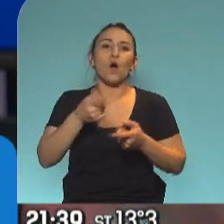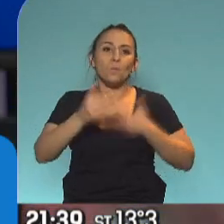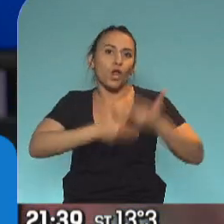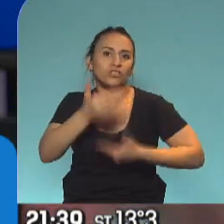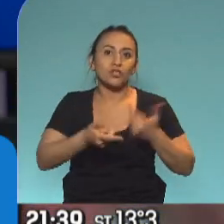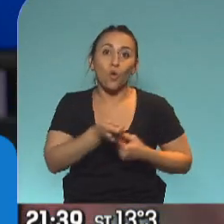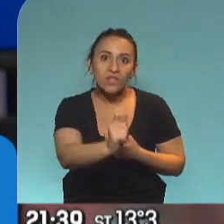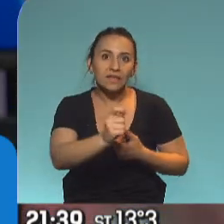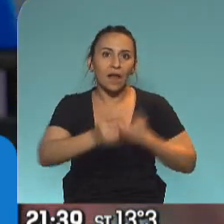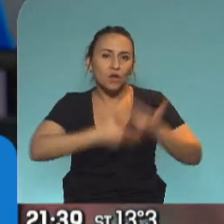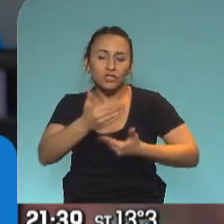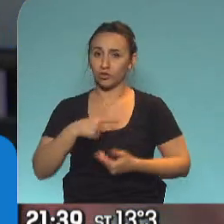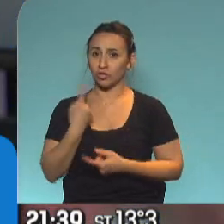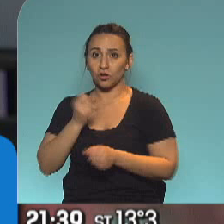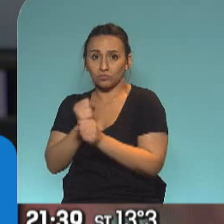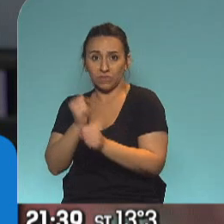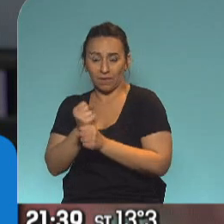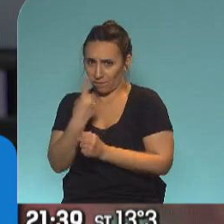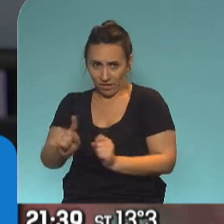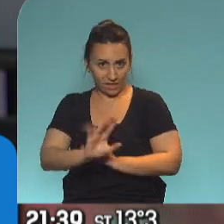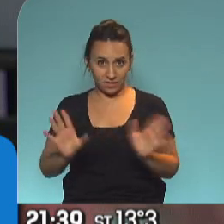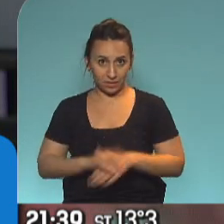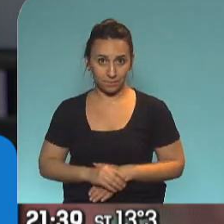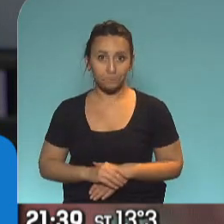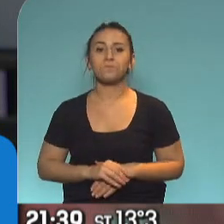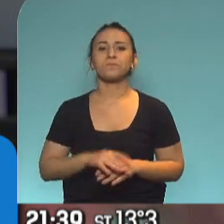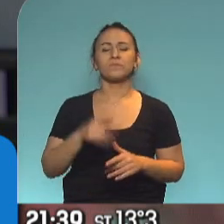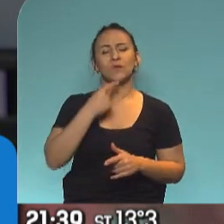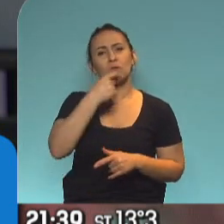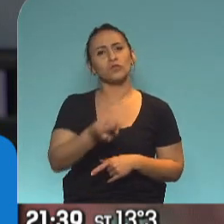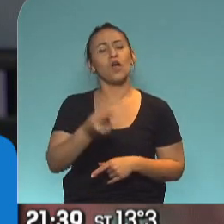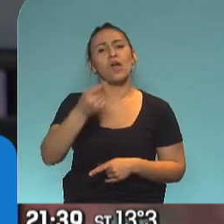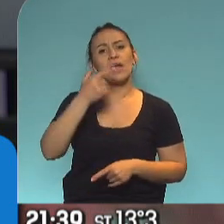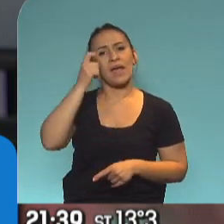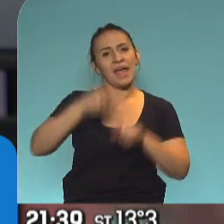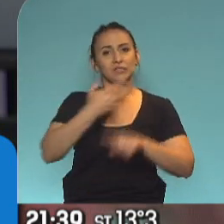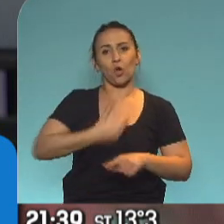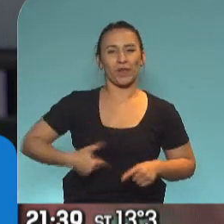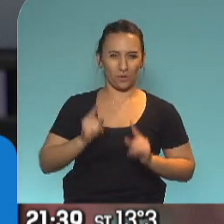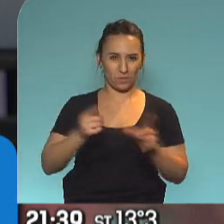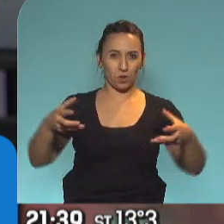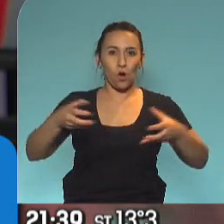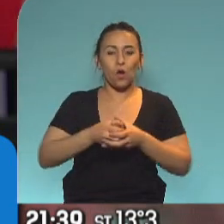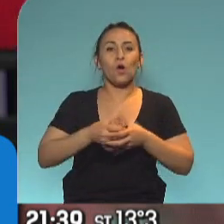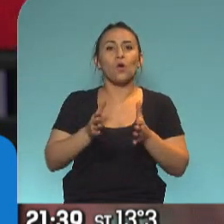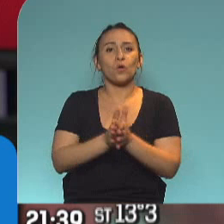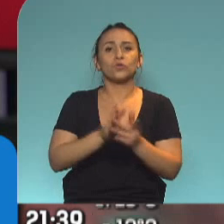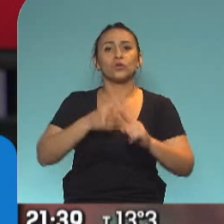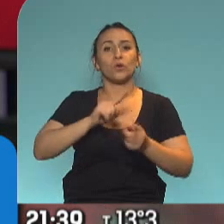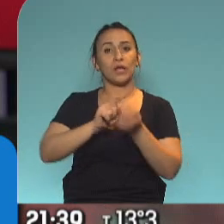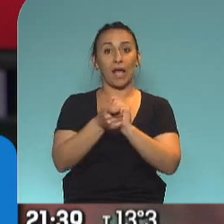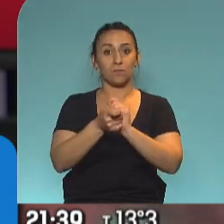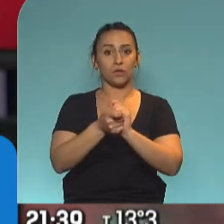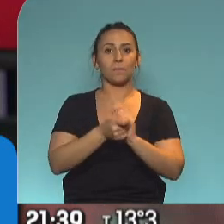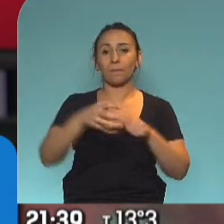esta visión, el hecho de que durante la gestión anterior, me refiero al gobierno de Juntos por el Cambio, que la oficina se